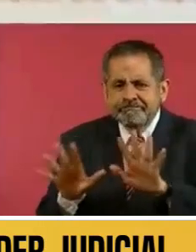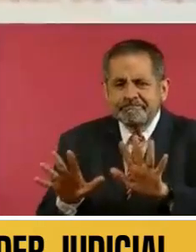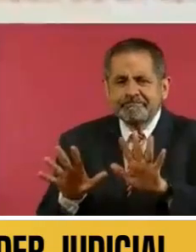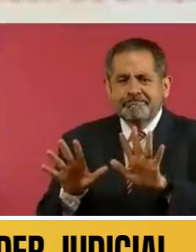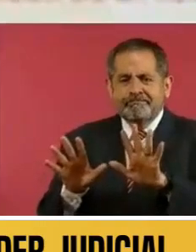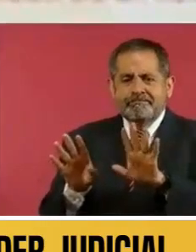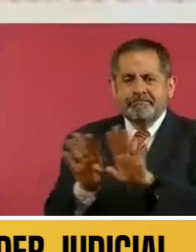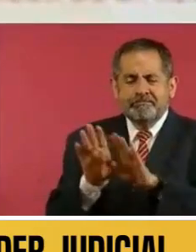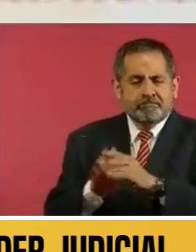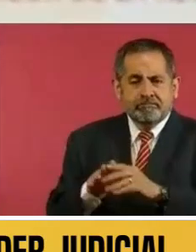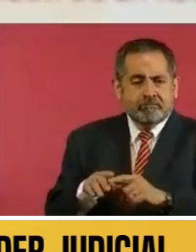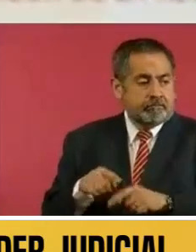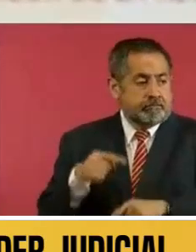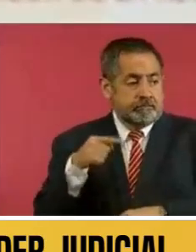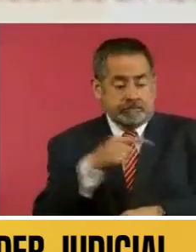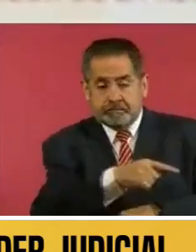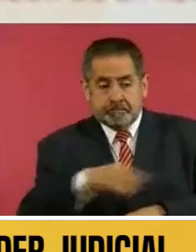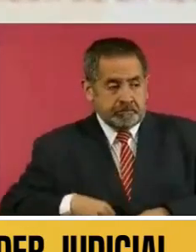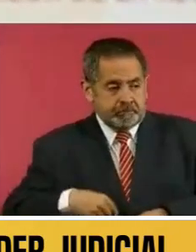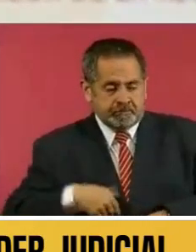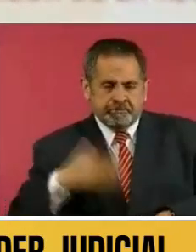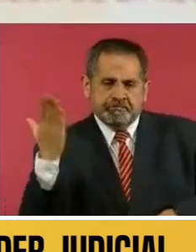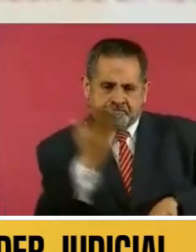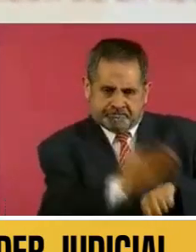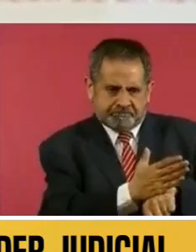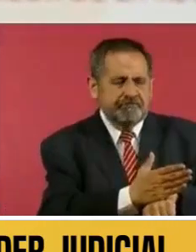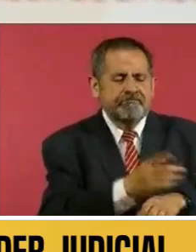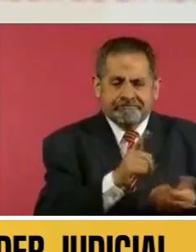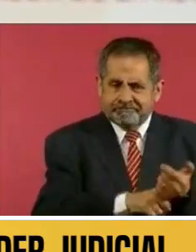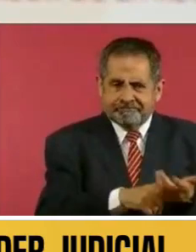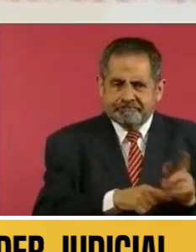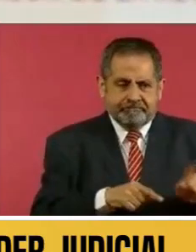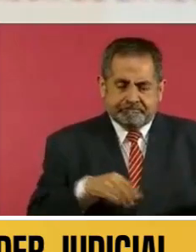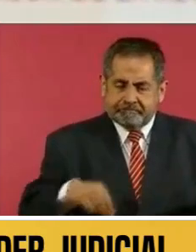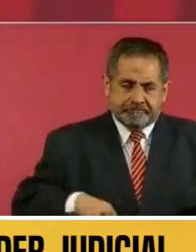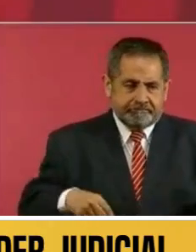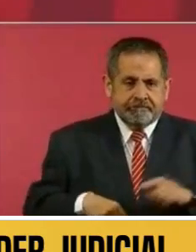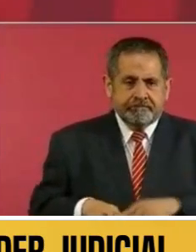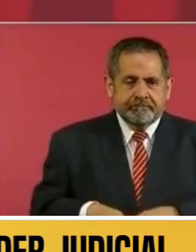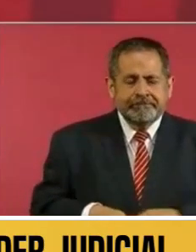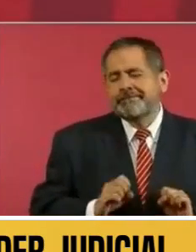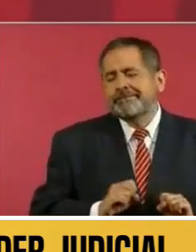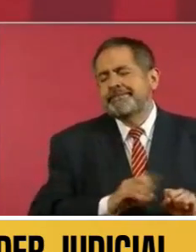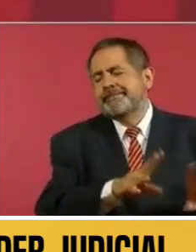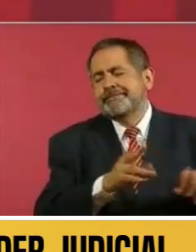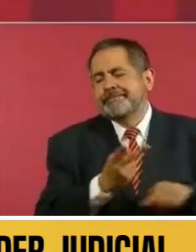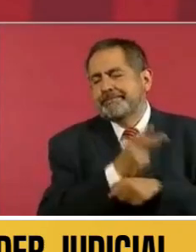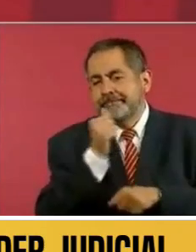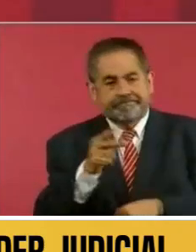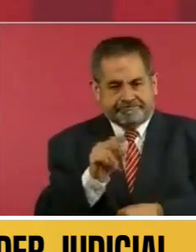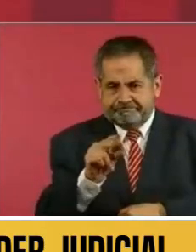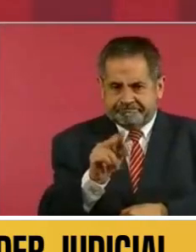castigando a los responsables sin impunidad.